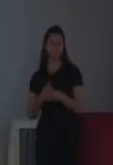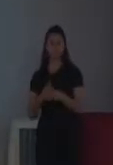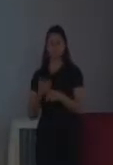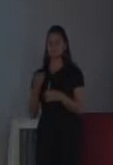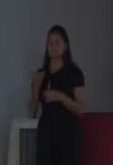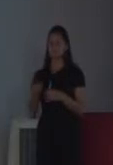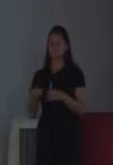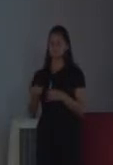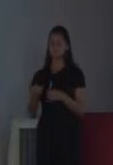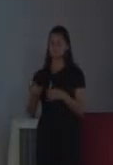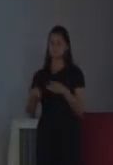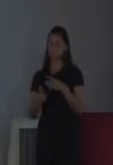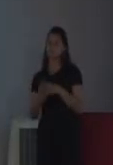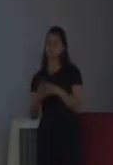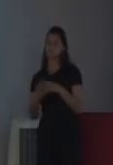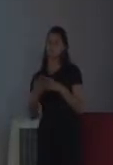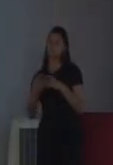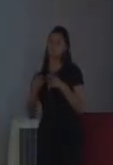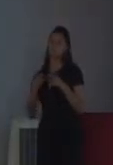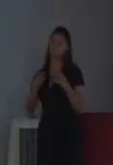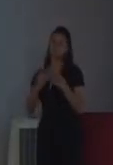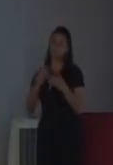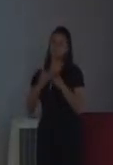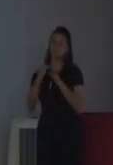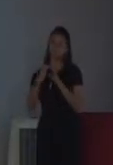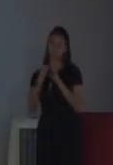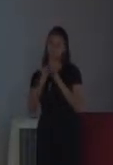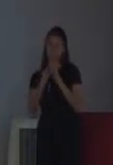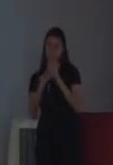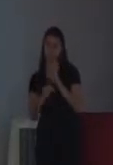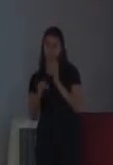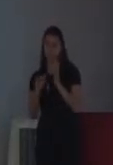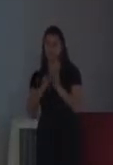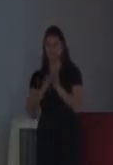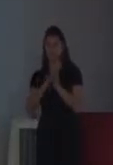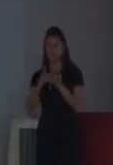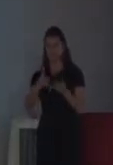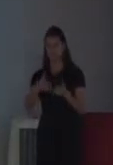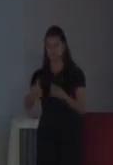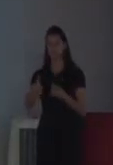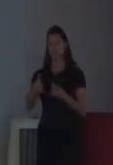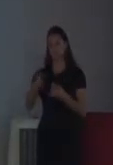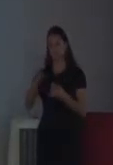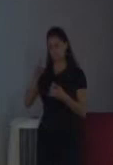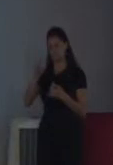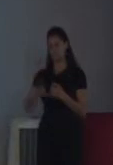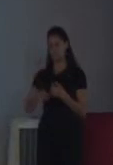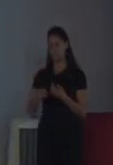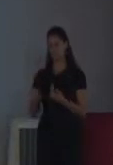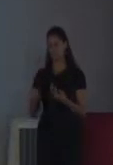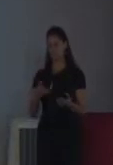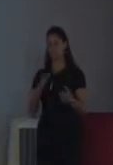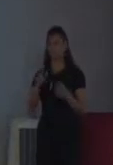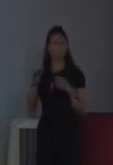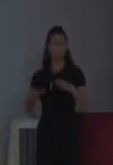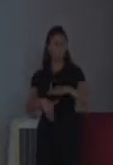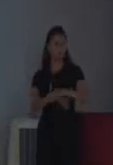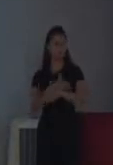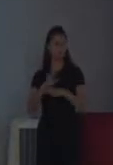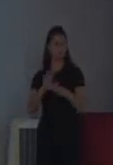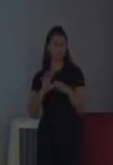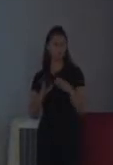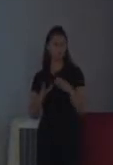unos subsistemas, ¿sí?, con esa misma línea que tendría que dar ese Ministerio del Interior,